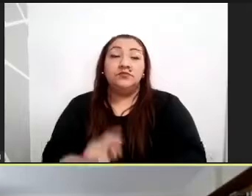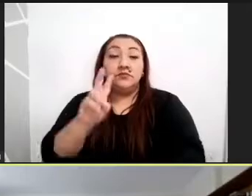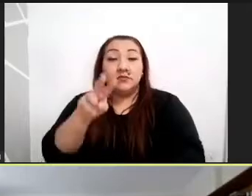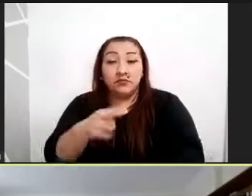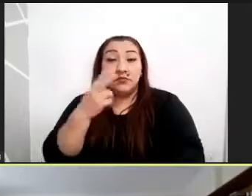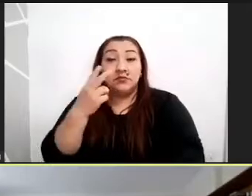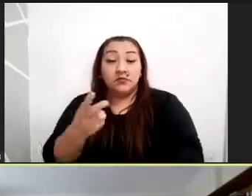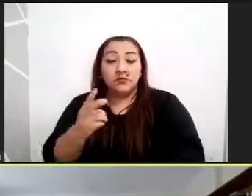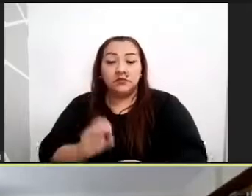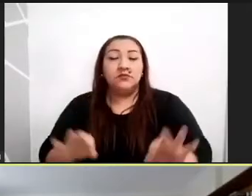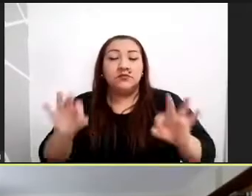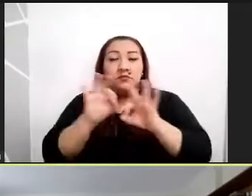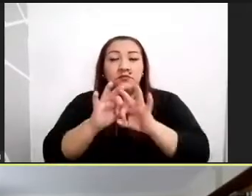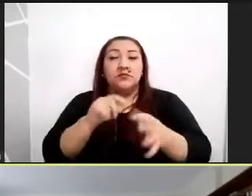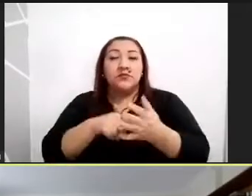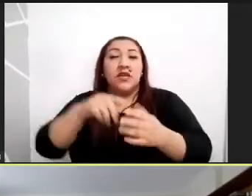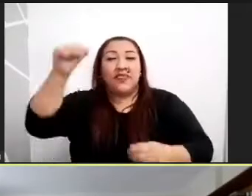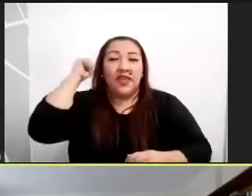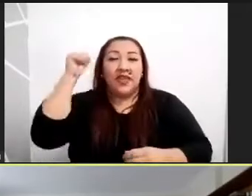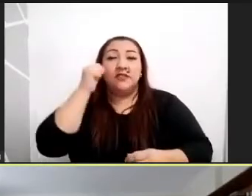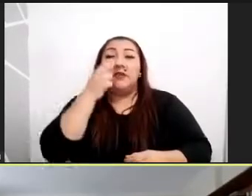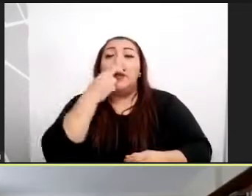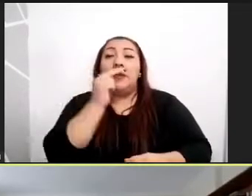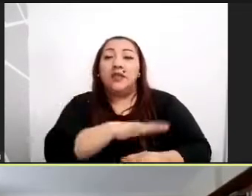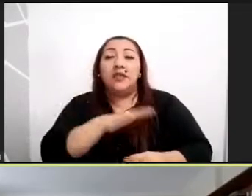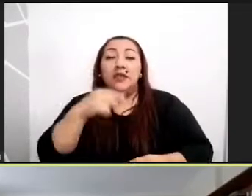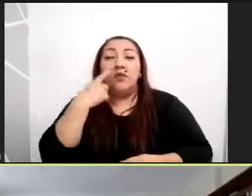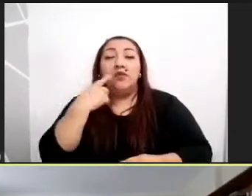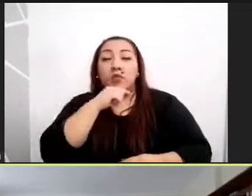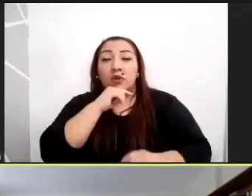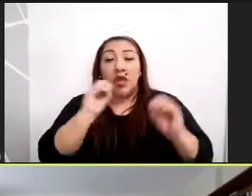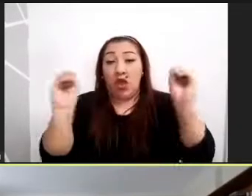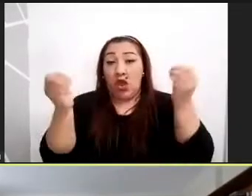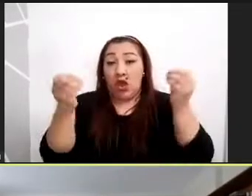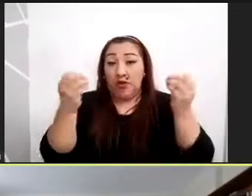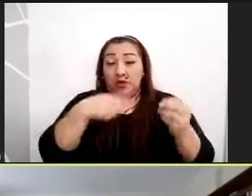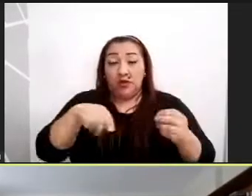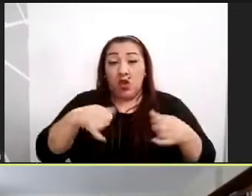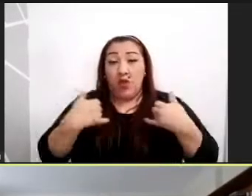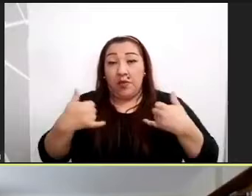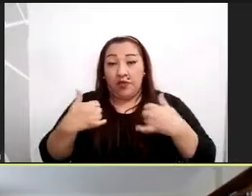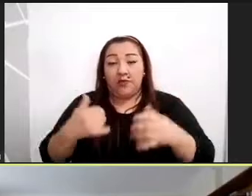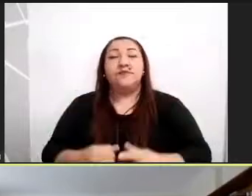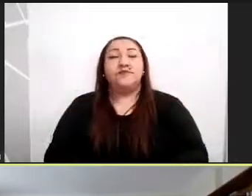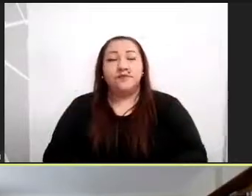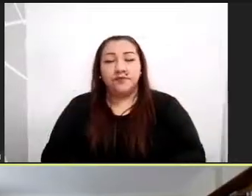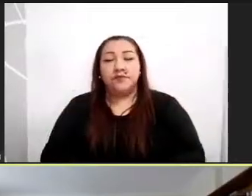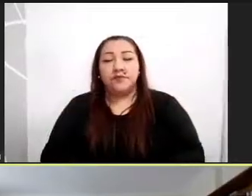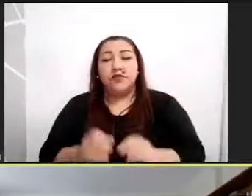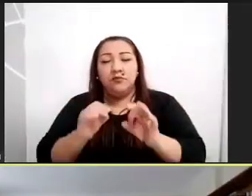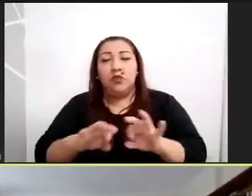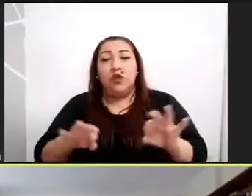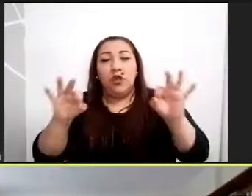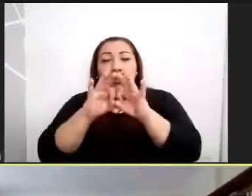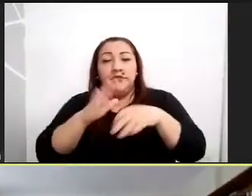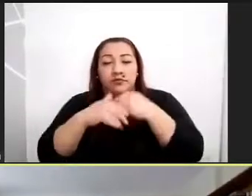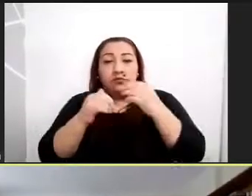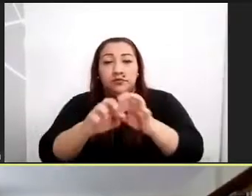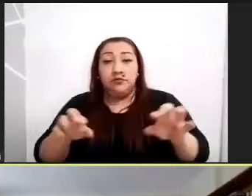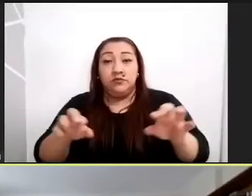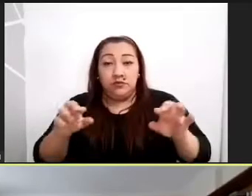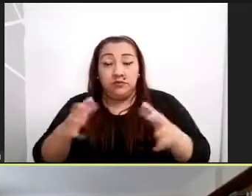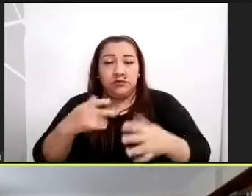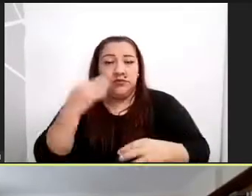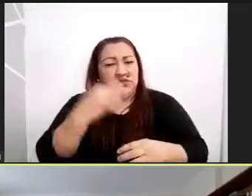gran importancia son los derechos de los niños, las niñas y los adolescentes. Un importante sector de nuestra población, quienes a menudo